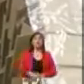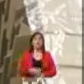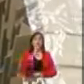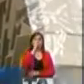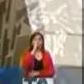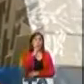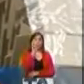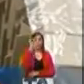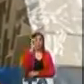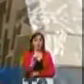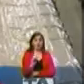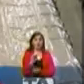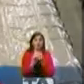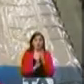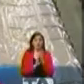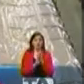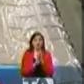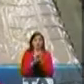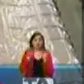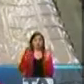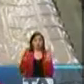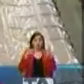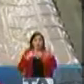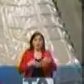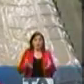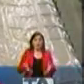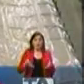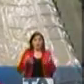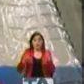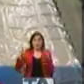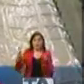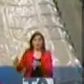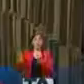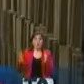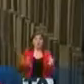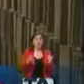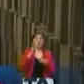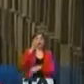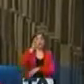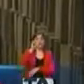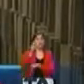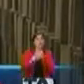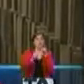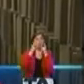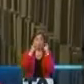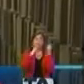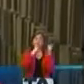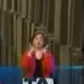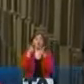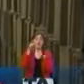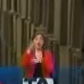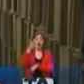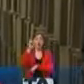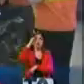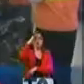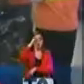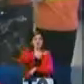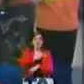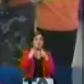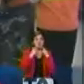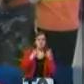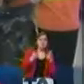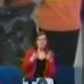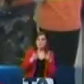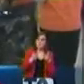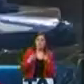Al 60% avanza la integración de los paquetes electorales para la consulta popular. Son 70 personas con vigilancia de 40 efectivos militares